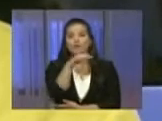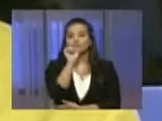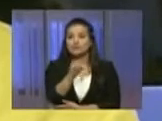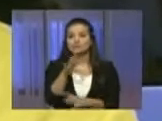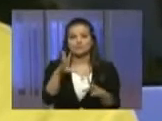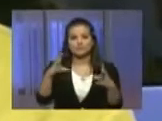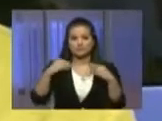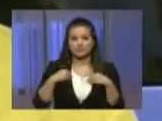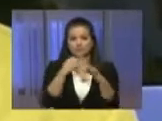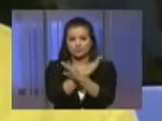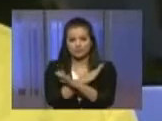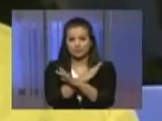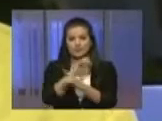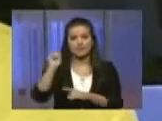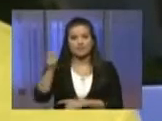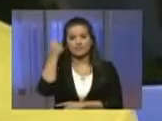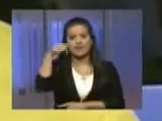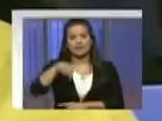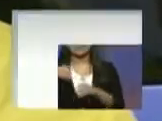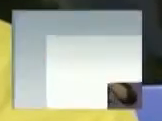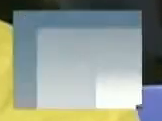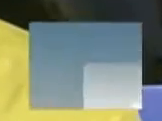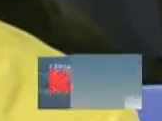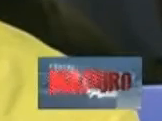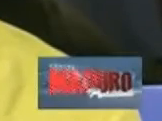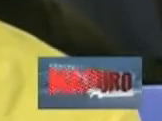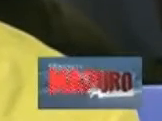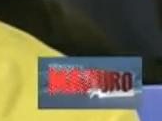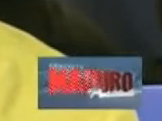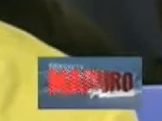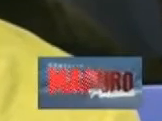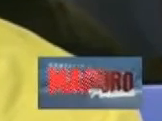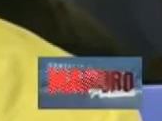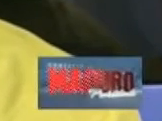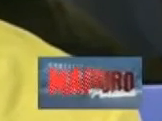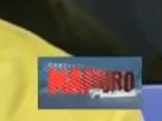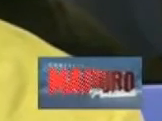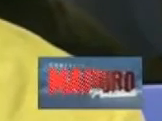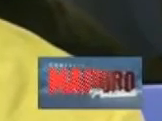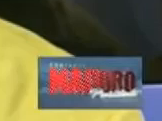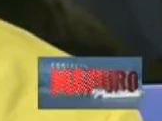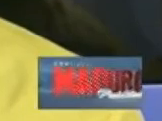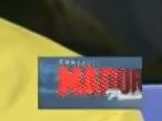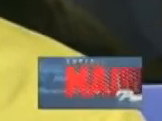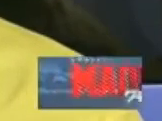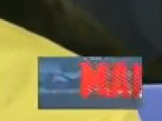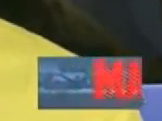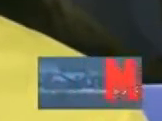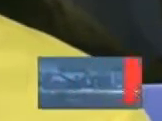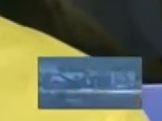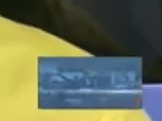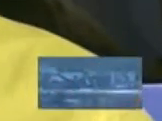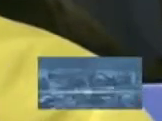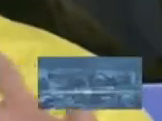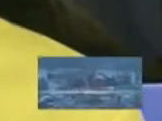estos juegos por primera vez en territorio suramericano hemos visto aquí en la integración de nuestros pueblos hermanos de los pueblos de Sudamérica de los pueblos